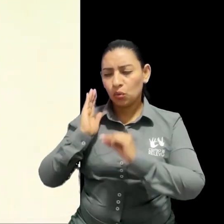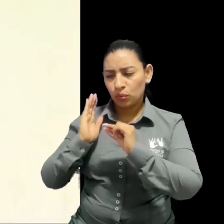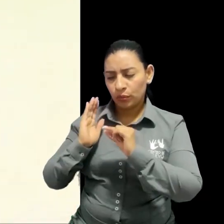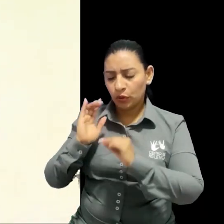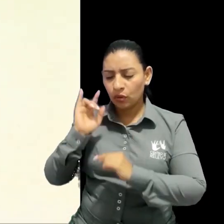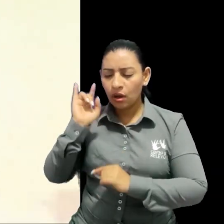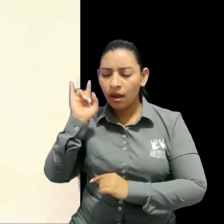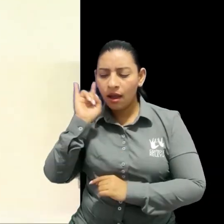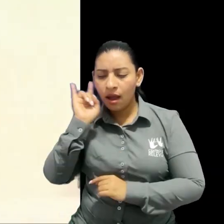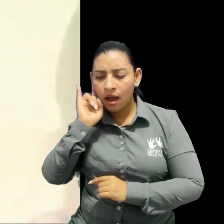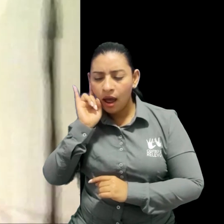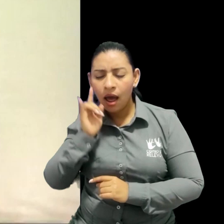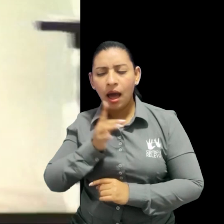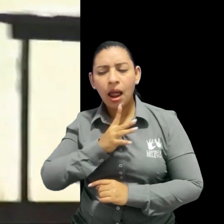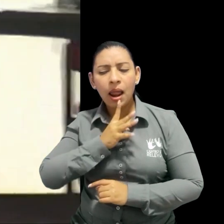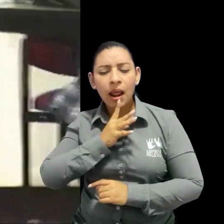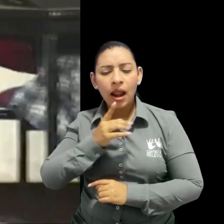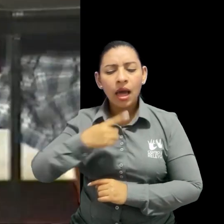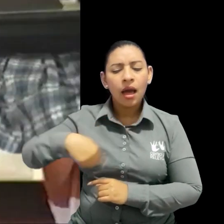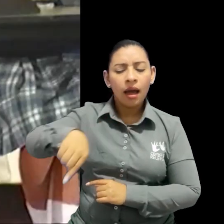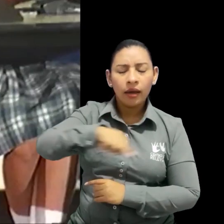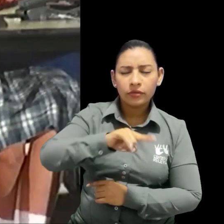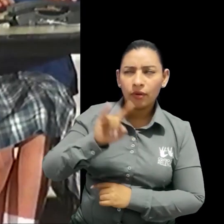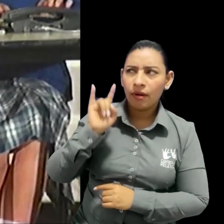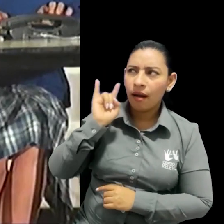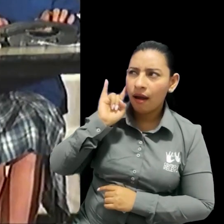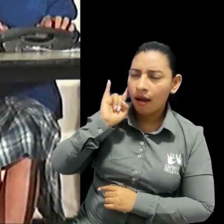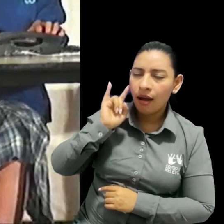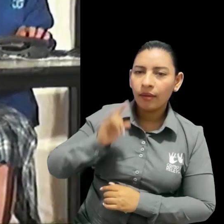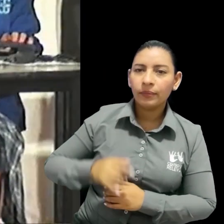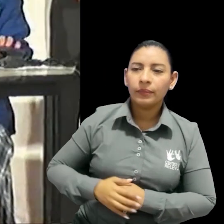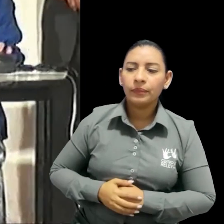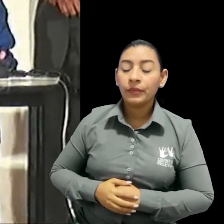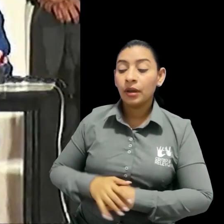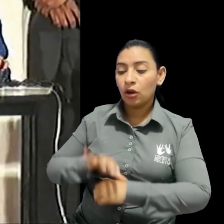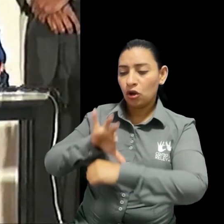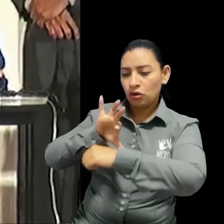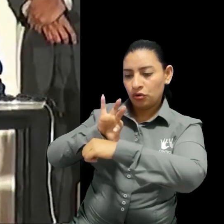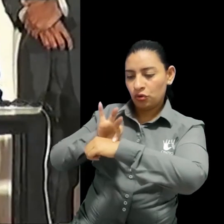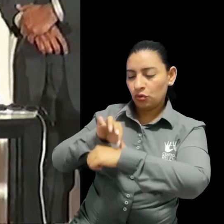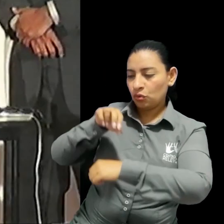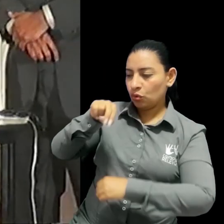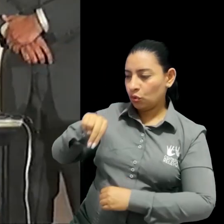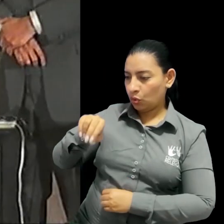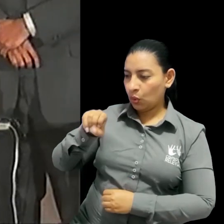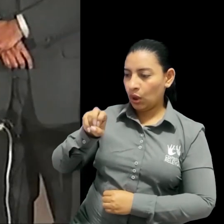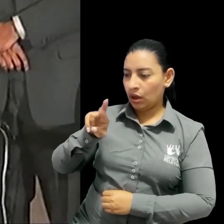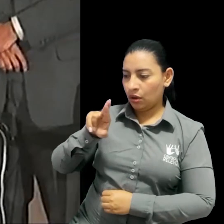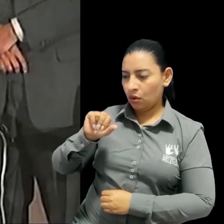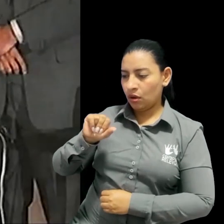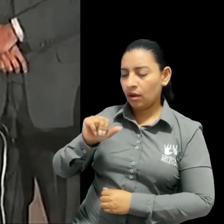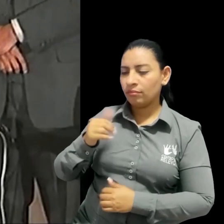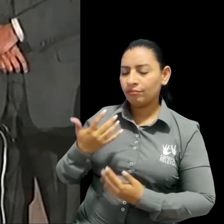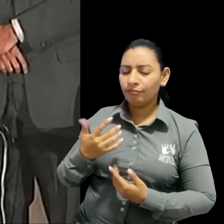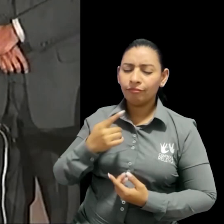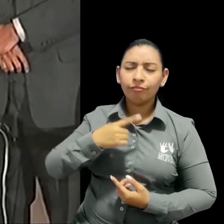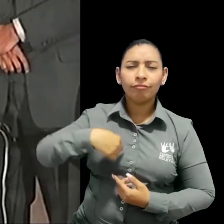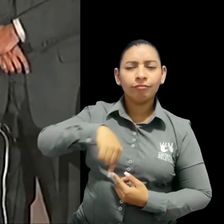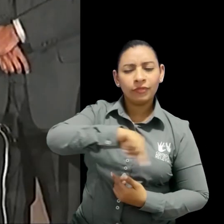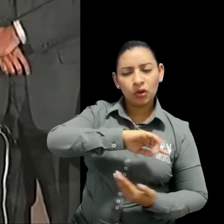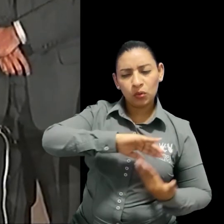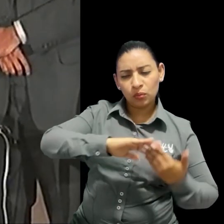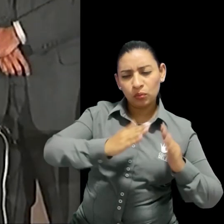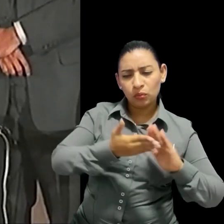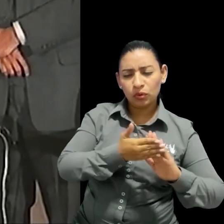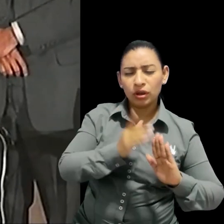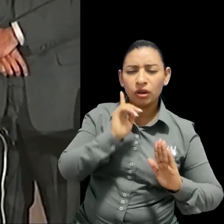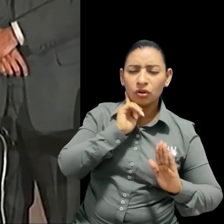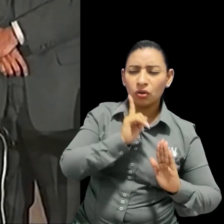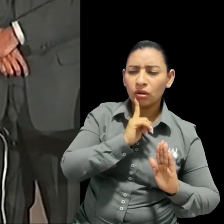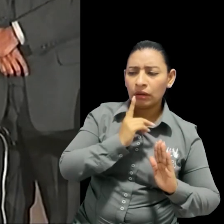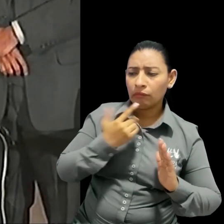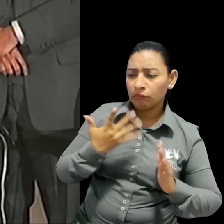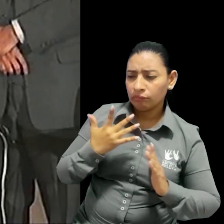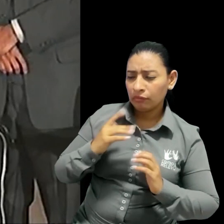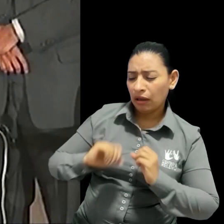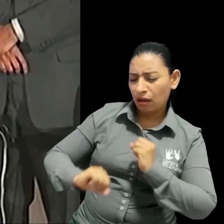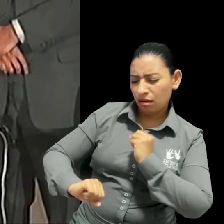A ver, un momentico, yo voy traduciendo el mensaje para que las personas lo oigan. Doctora Nora, en